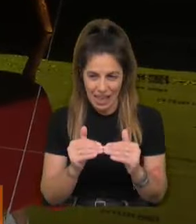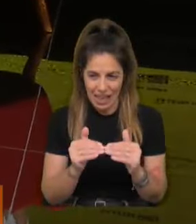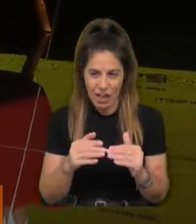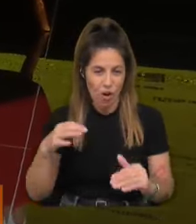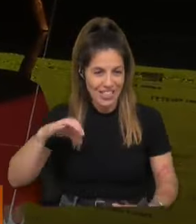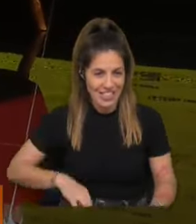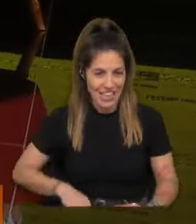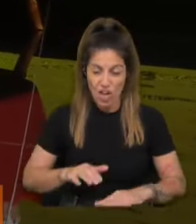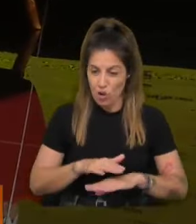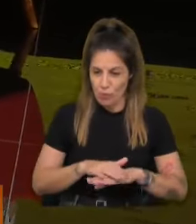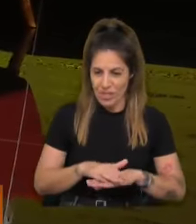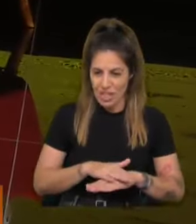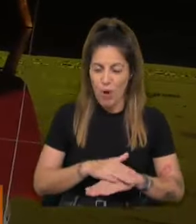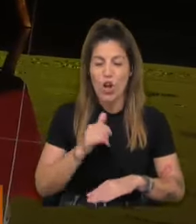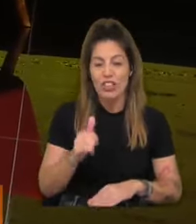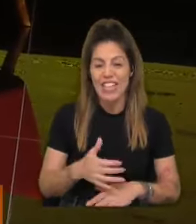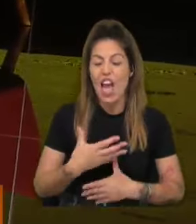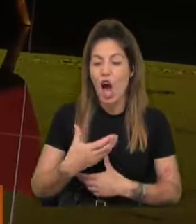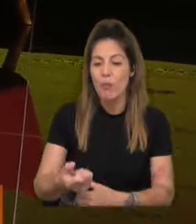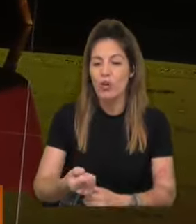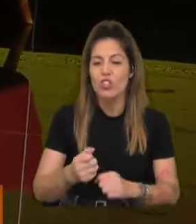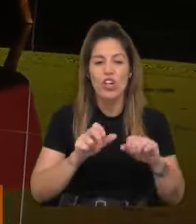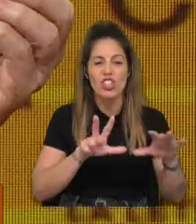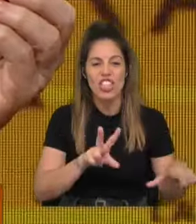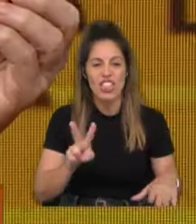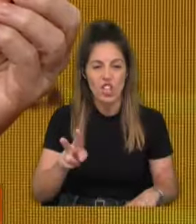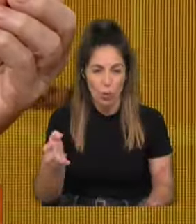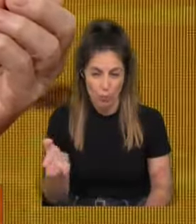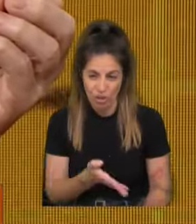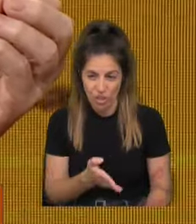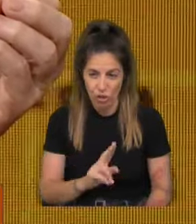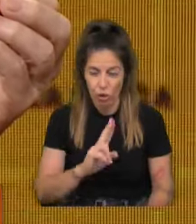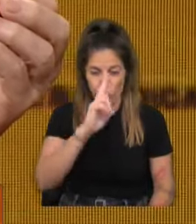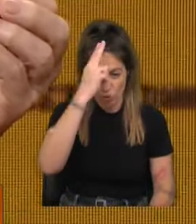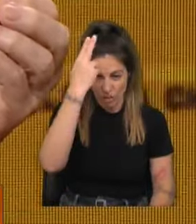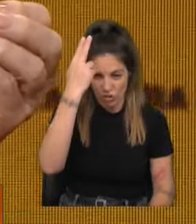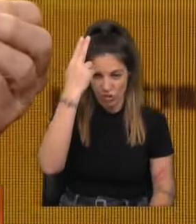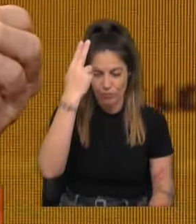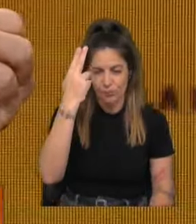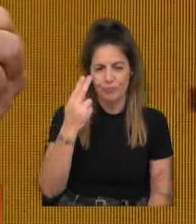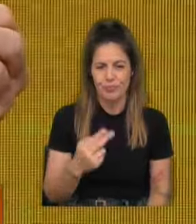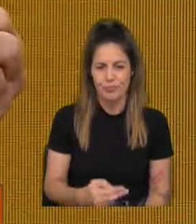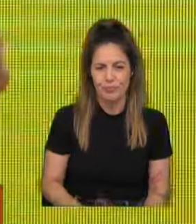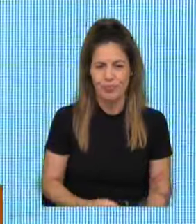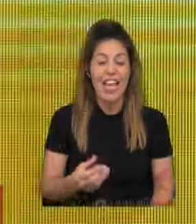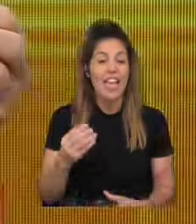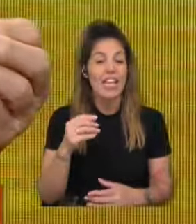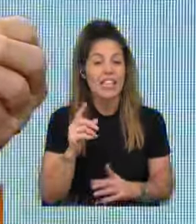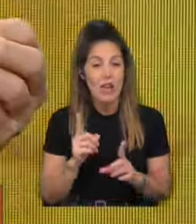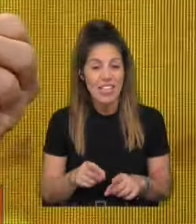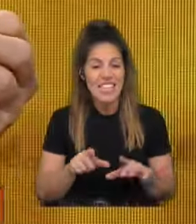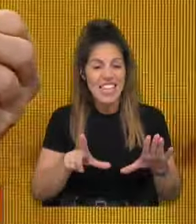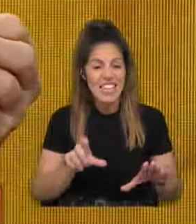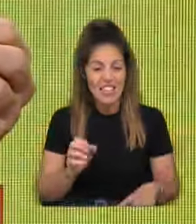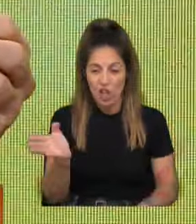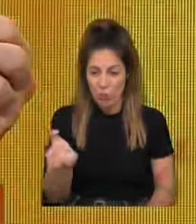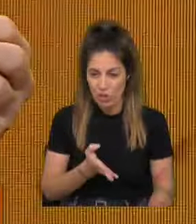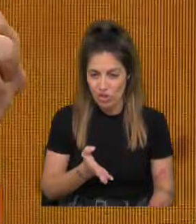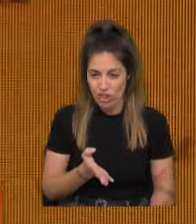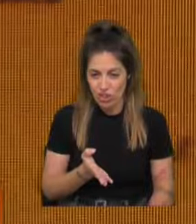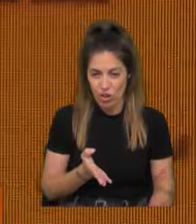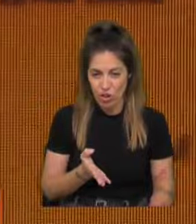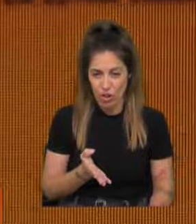salario mínimo tiene el apoyo del 82 de los uruguayos Incluso el 70 por de